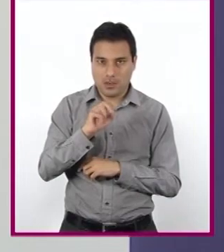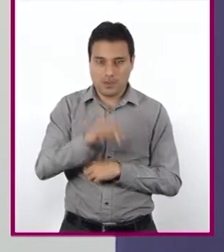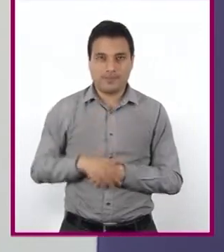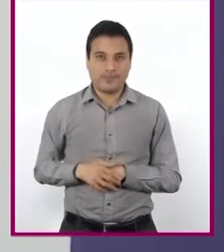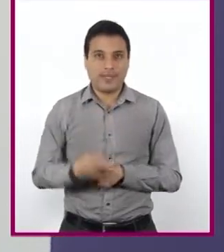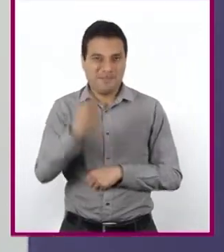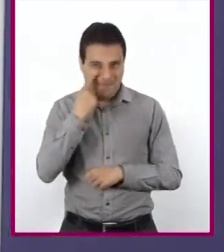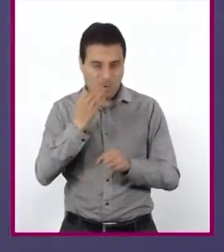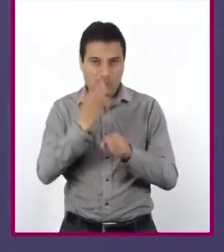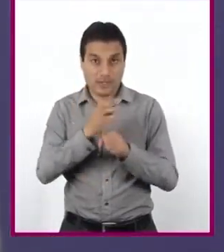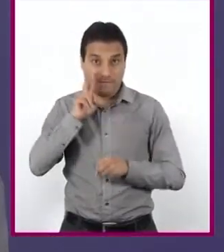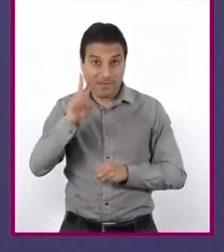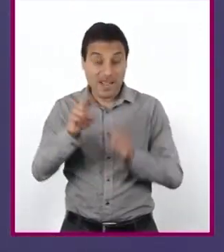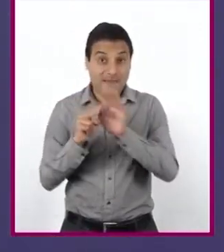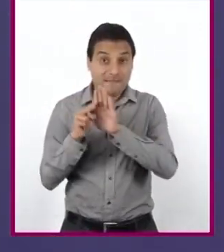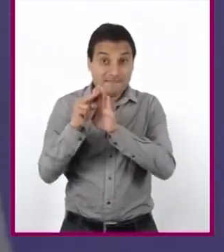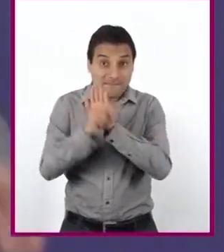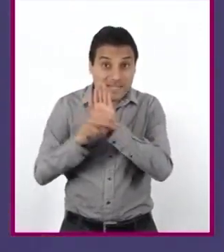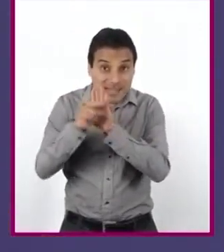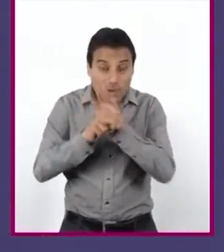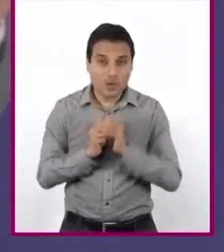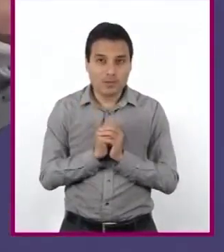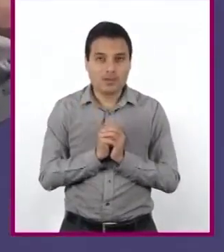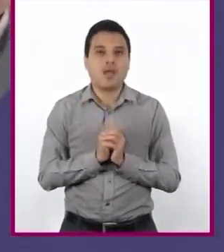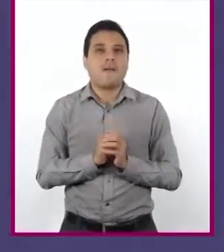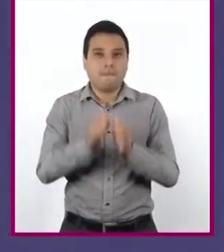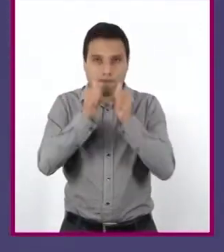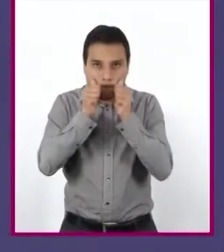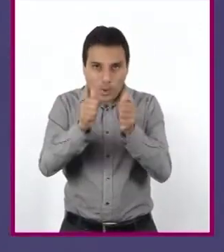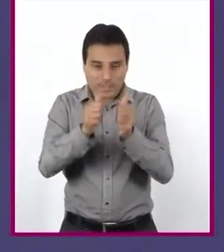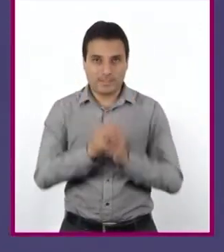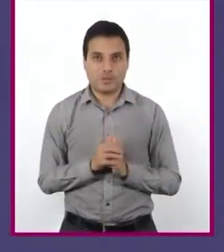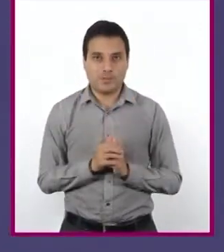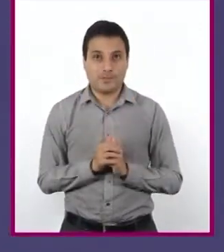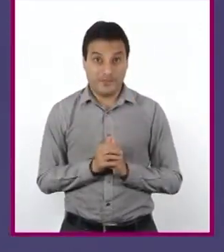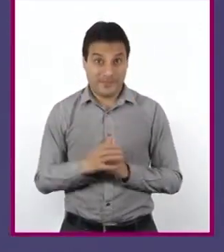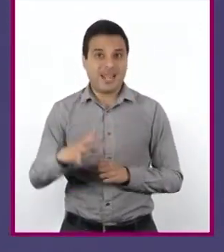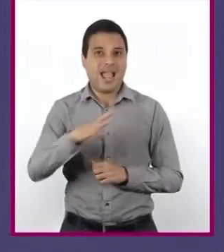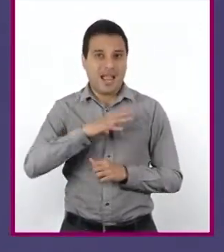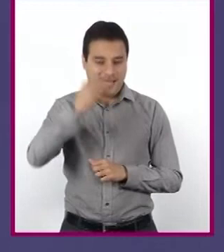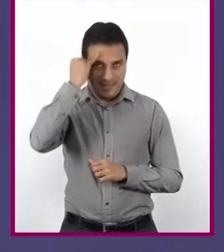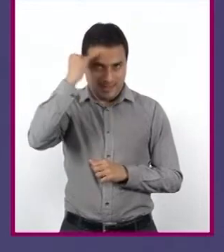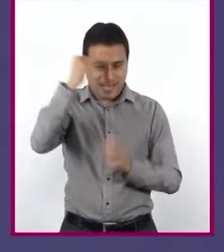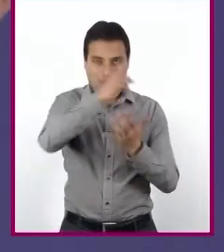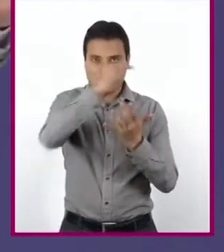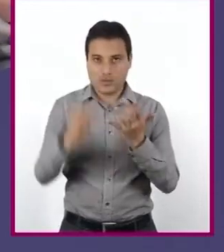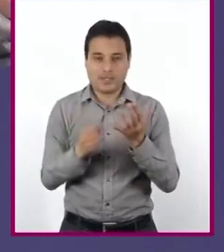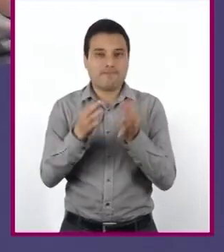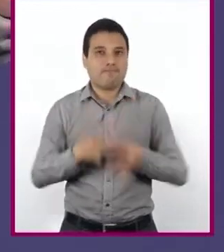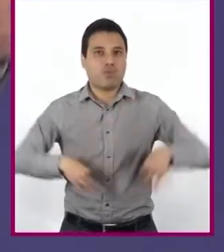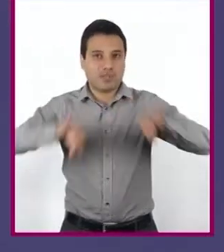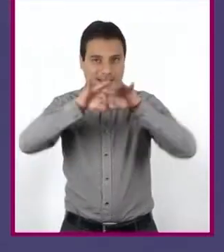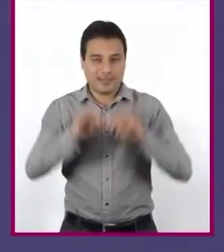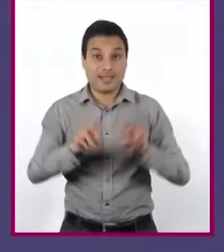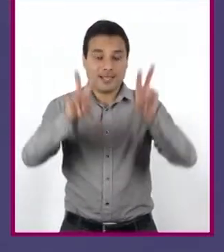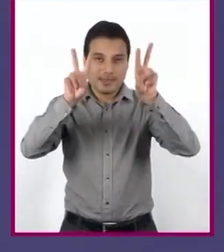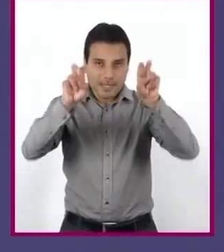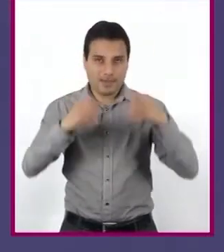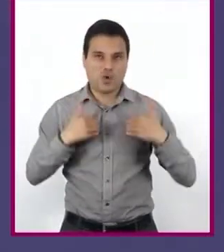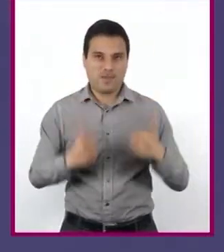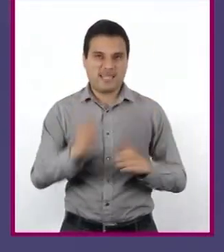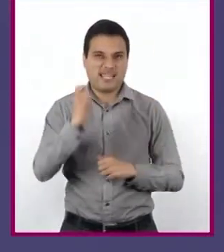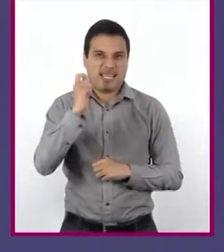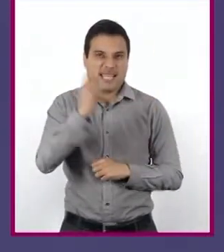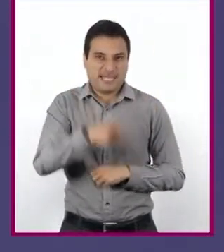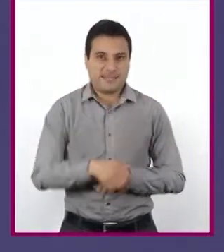Veamos el siguiente video y centremos nuestra atención en las ideas principales para comprender más acerca